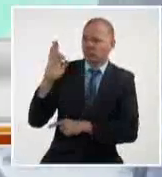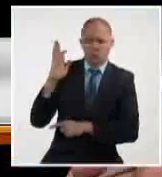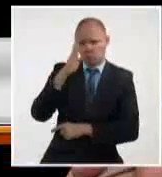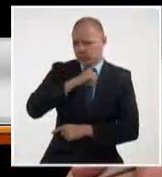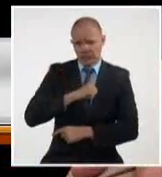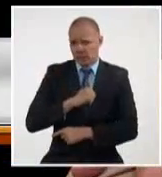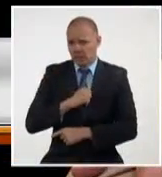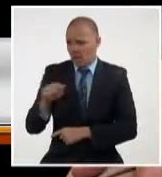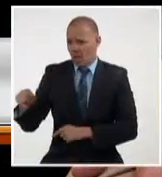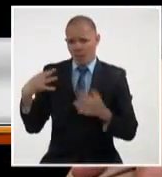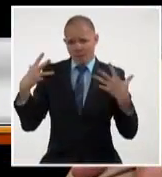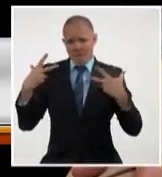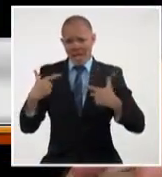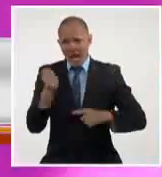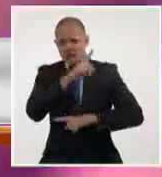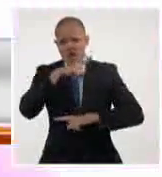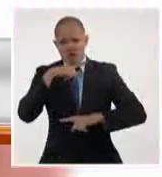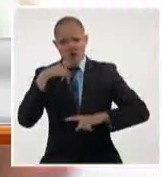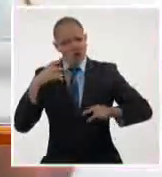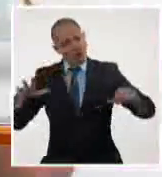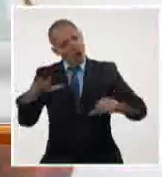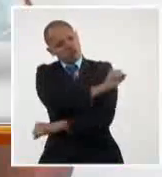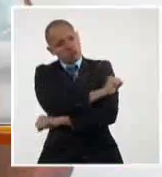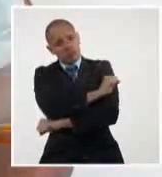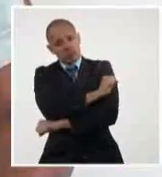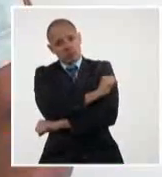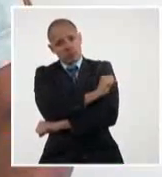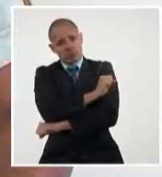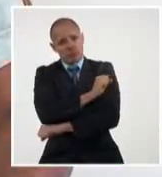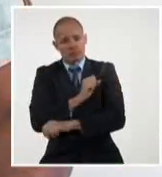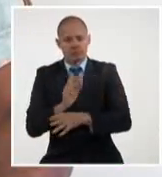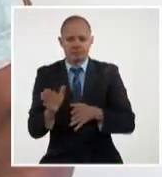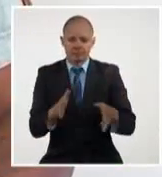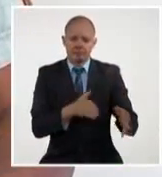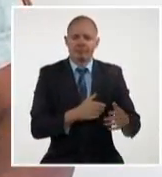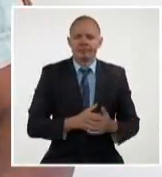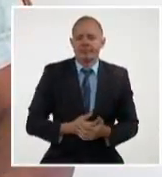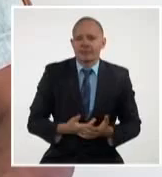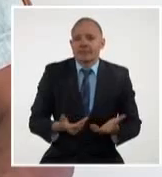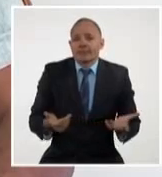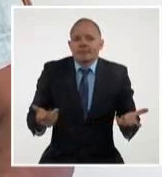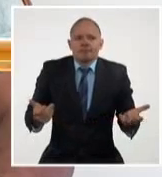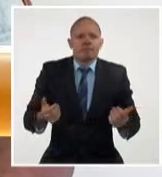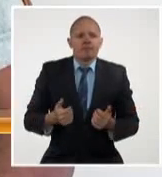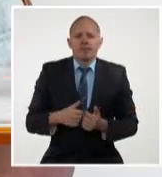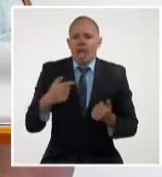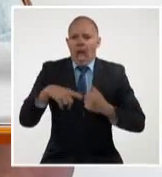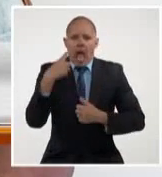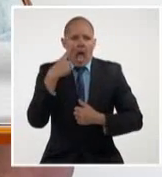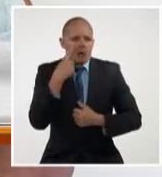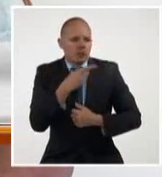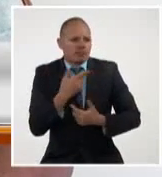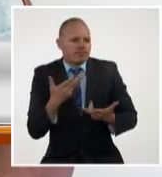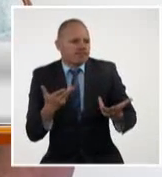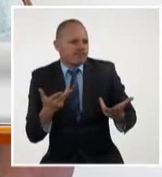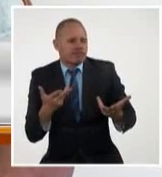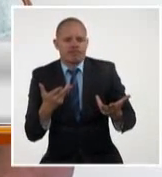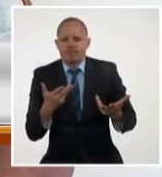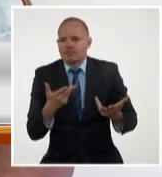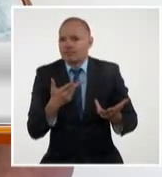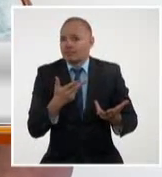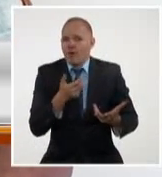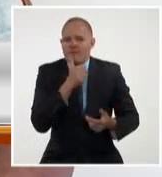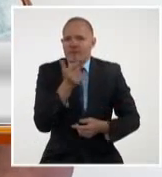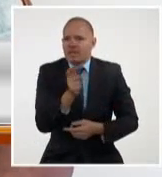genocidio y opresión. Estamos asistiendo ahora a una situación realmente crítica